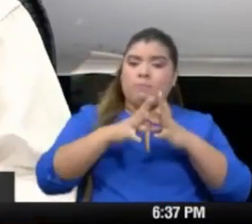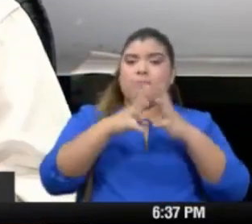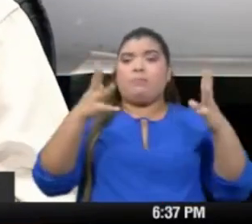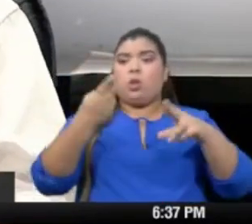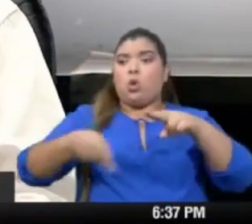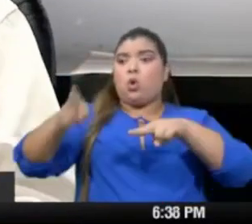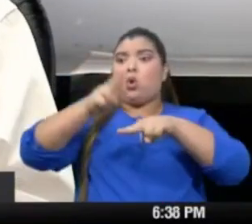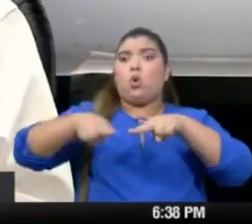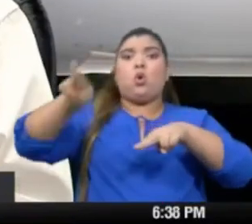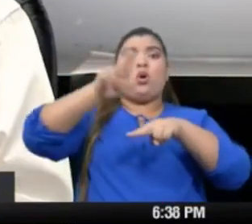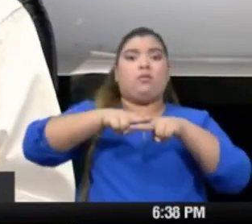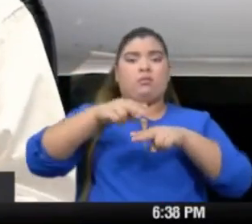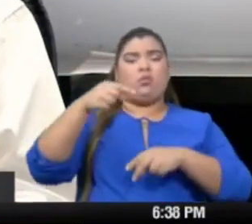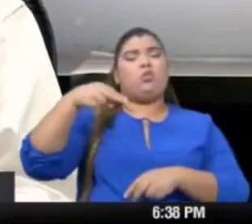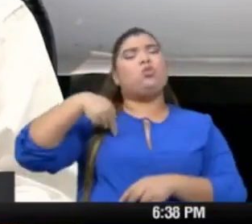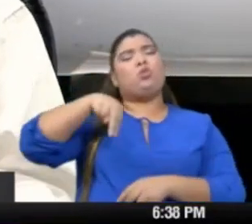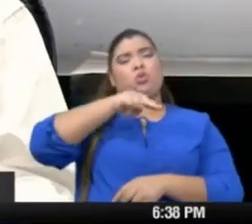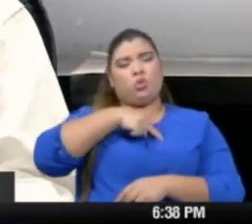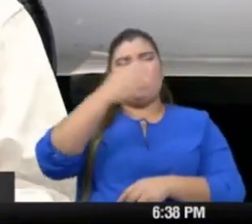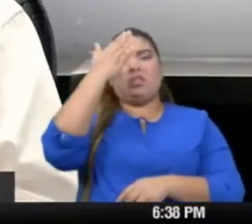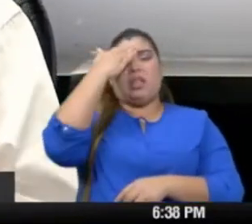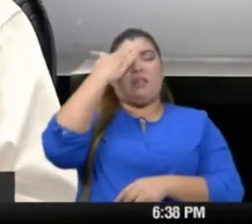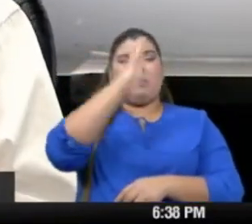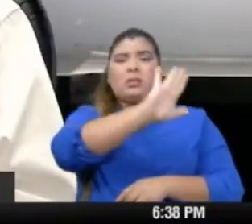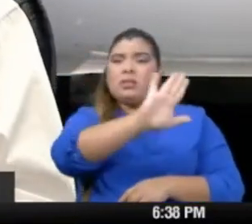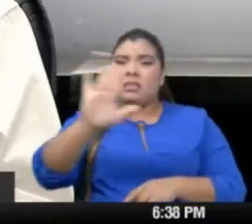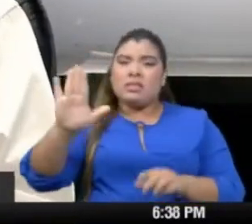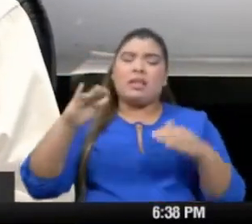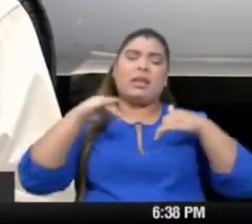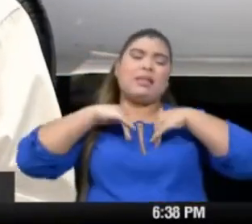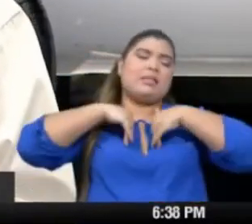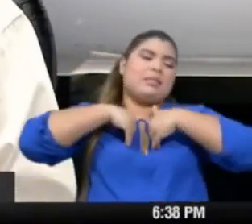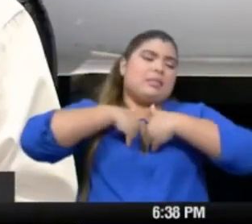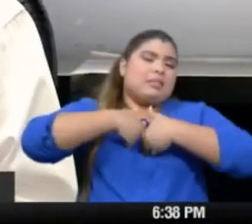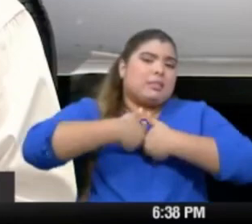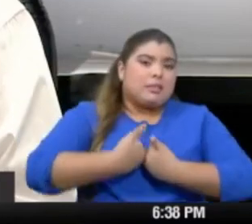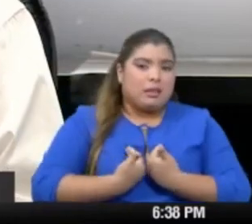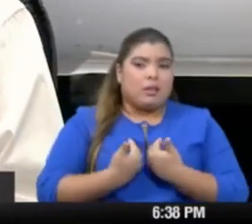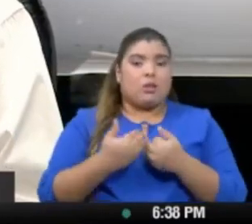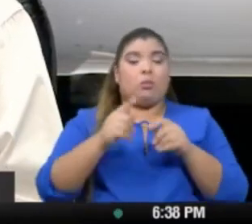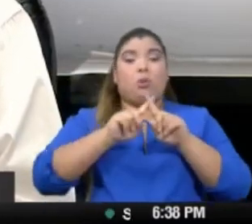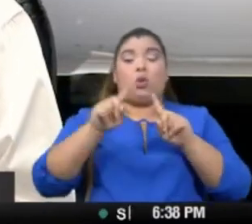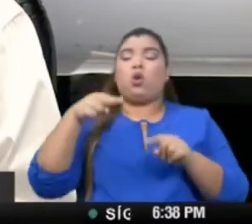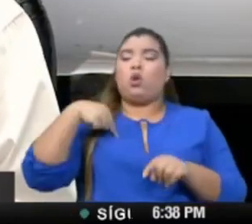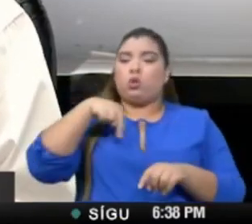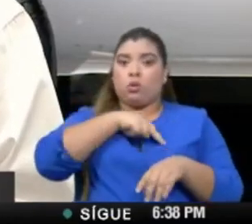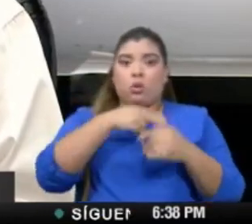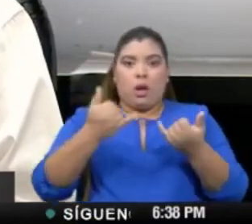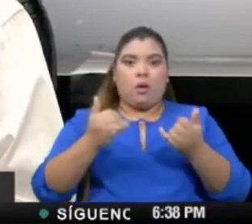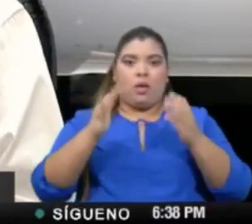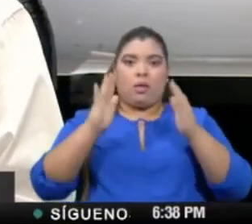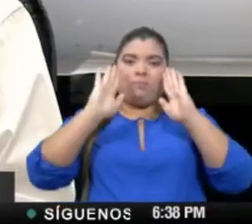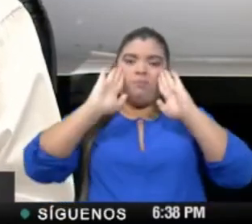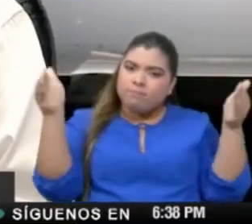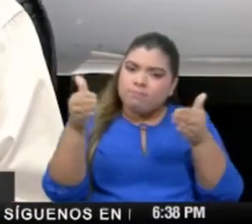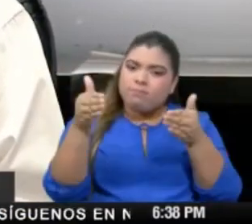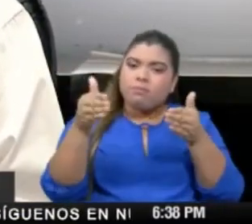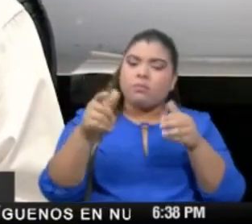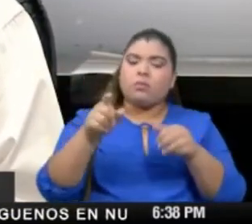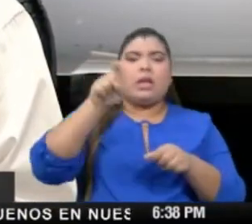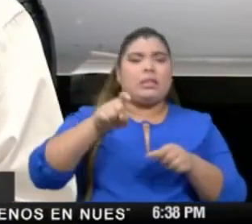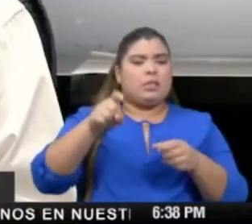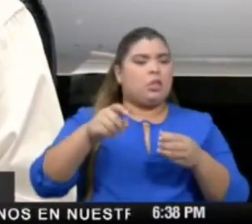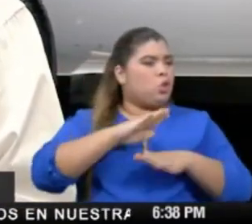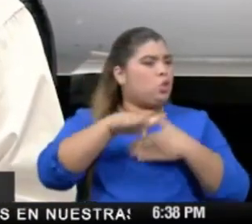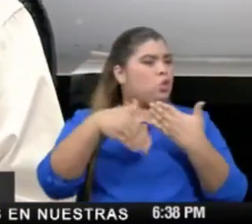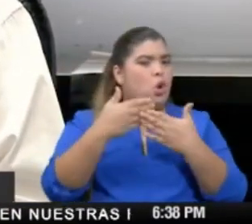Comprendemos que están agotados. Estamos nosotros enfocados en que ustedes tengan todos